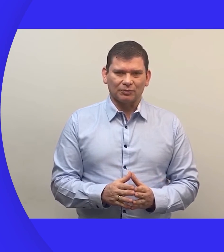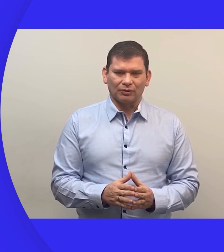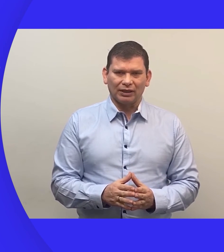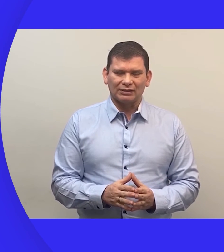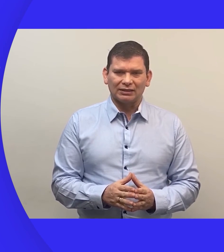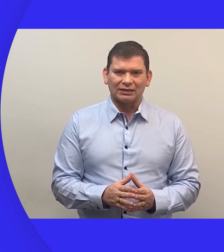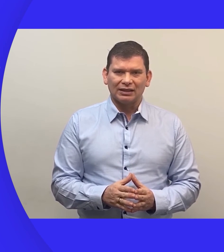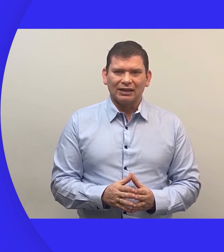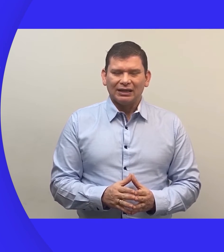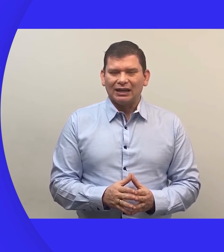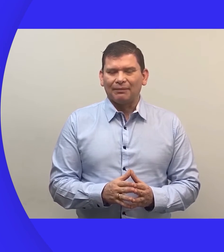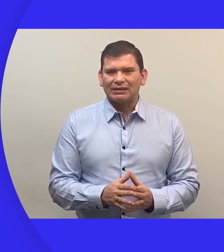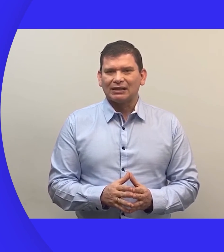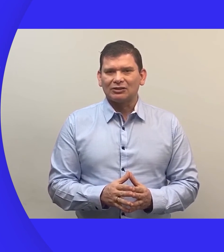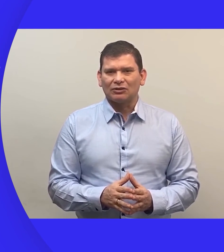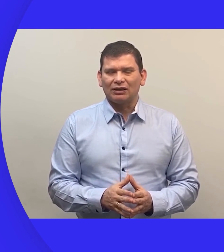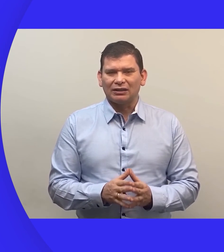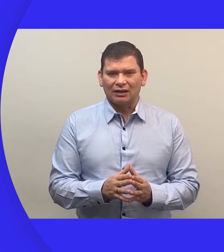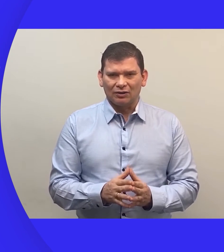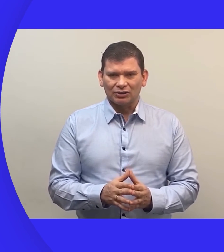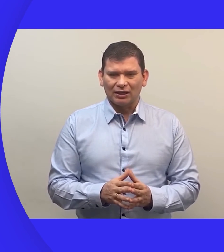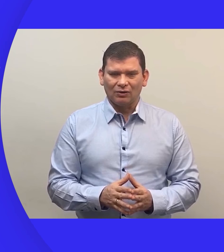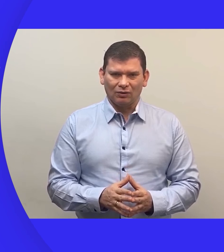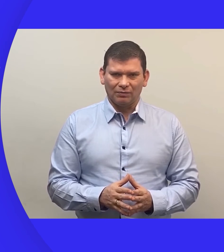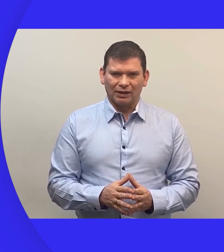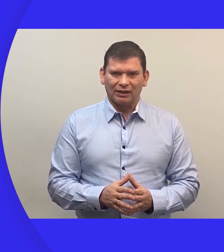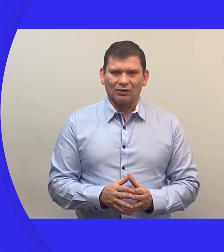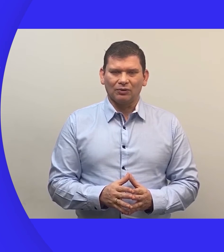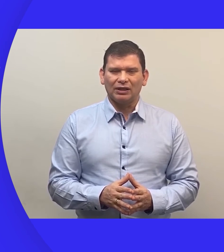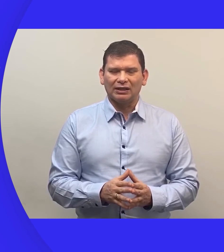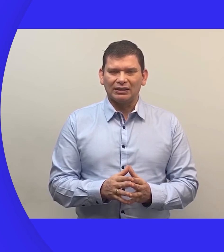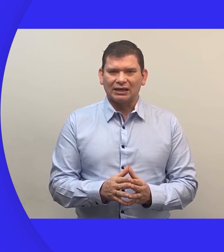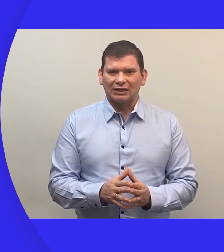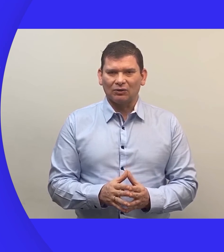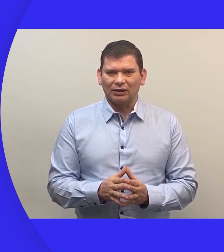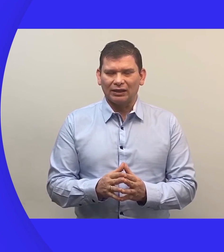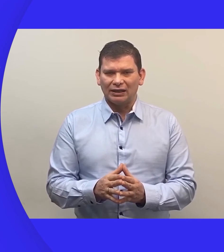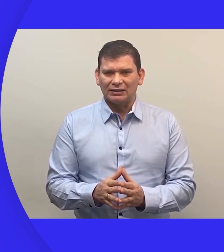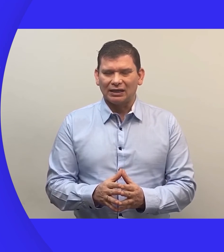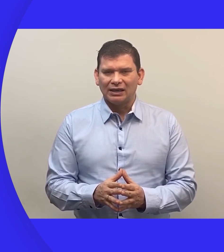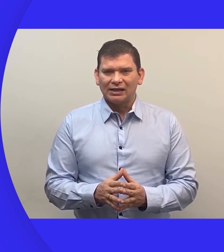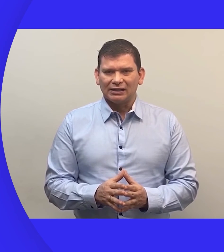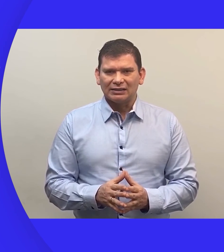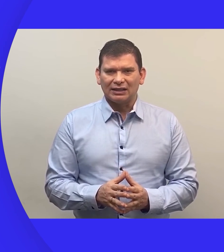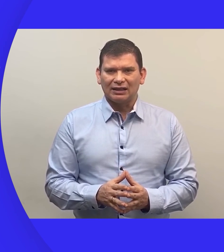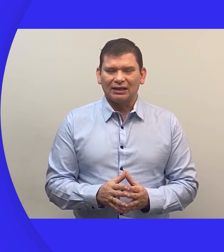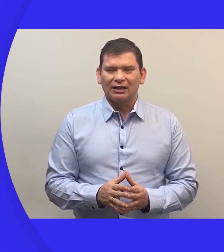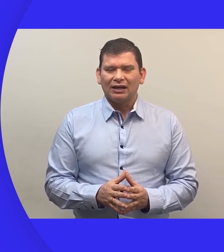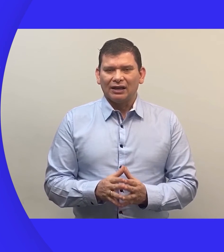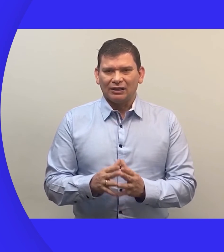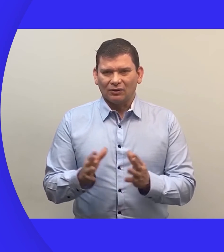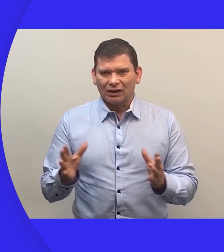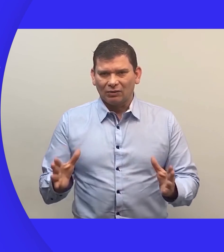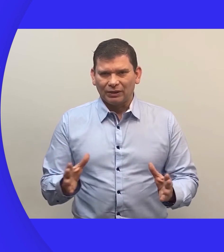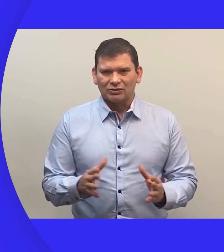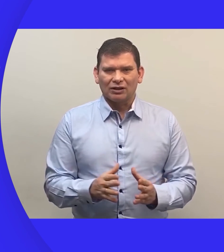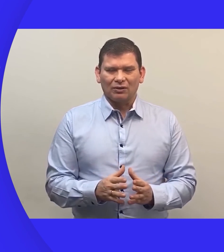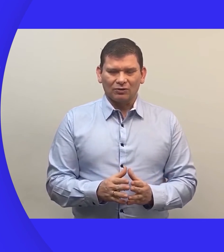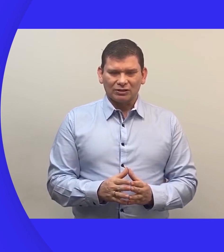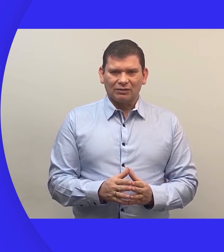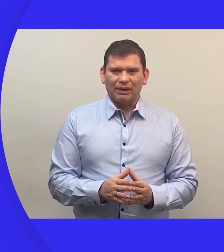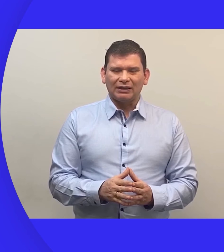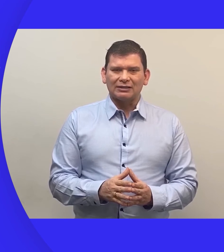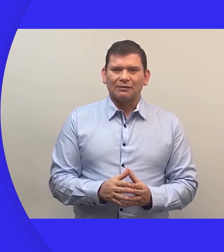técnicas correspondientes y la Mesa Nacional Interreligiosa de Colombia, que incluye la Iglesia Católica, Iglesia Cristiana y todas las